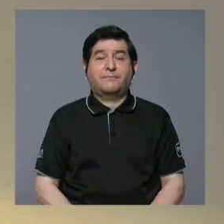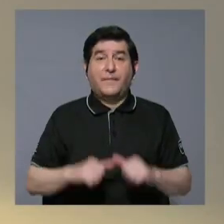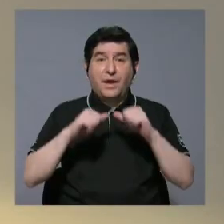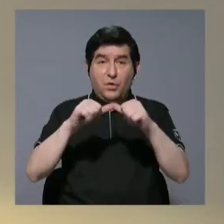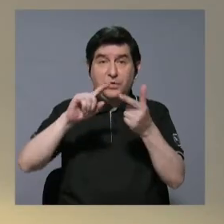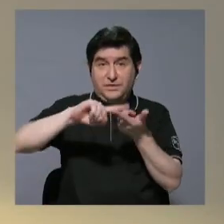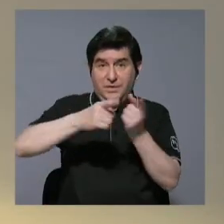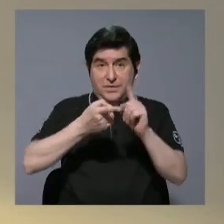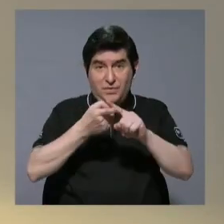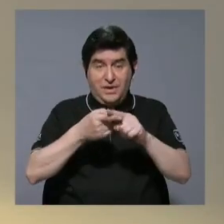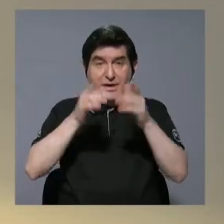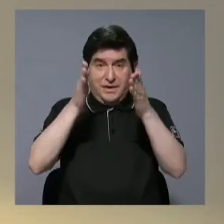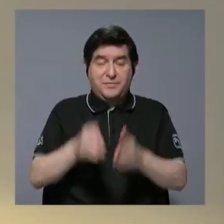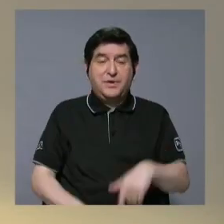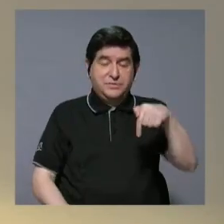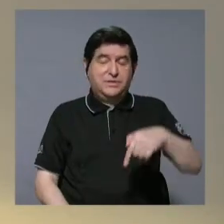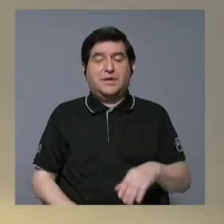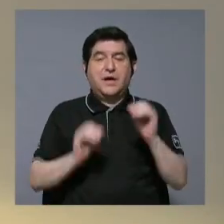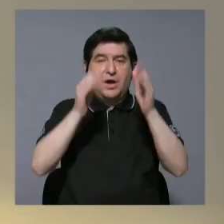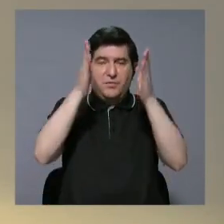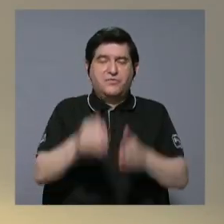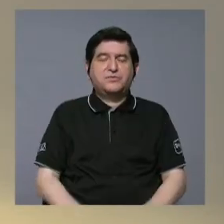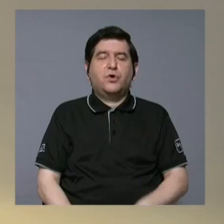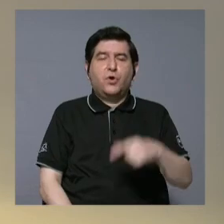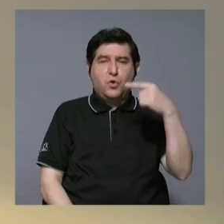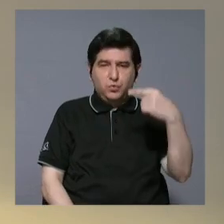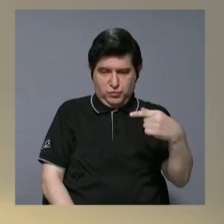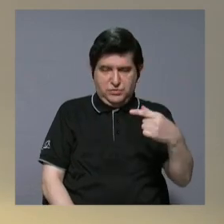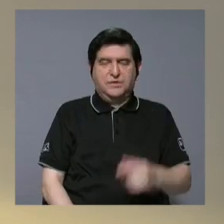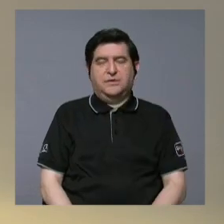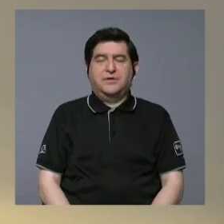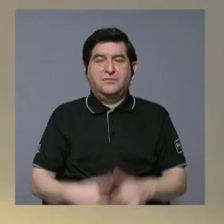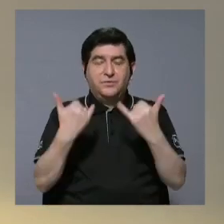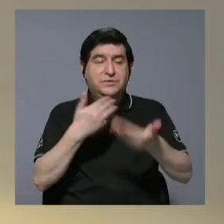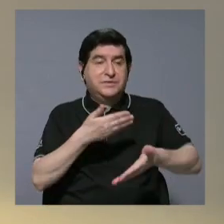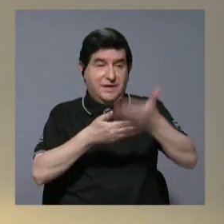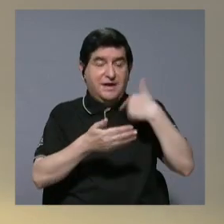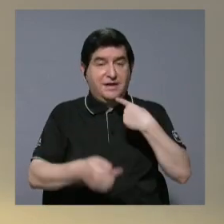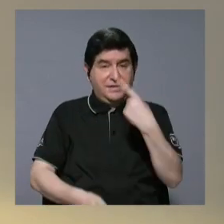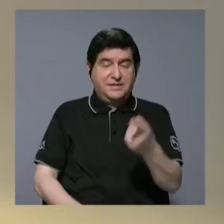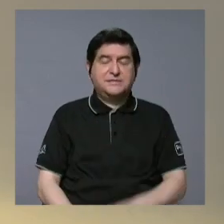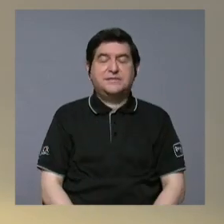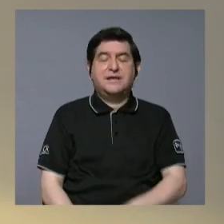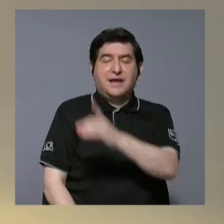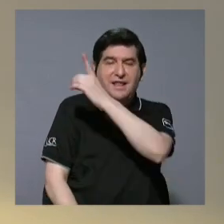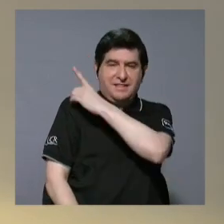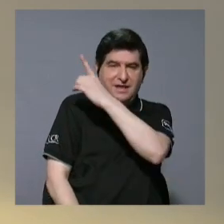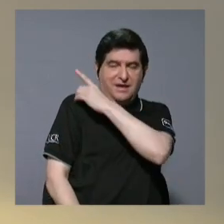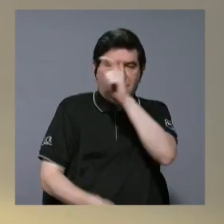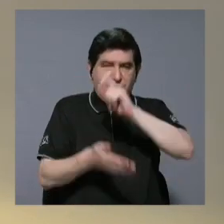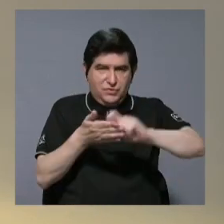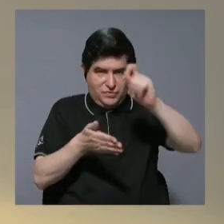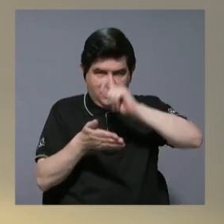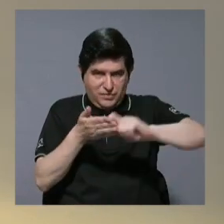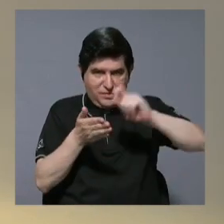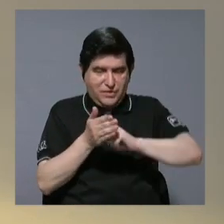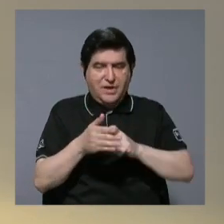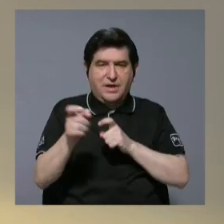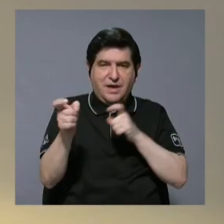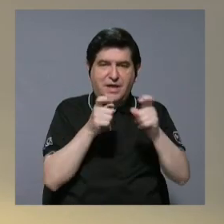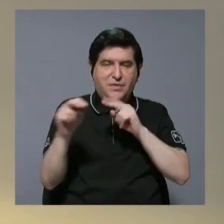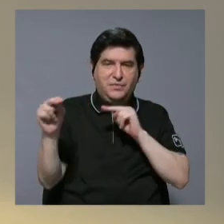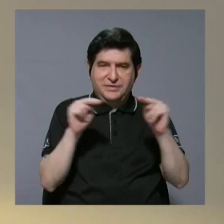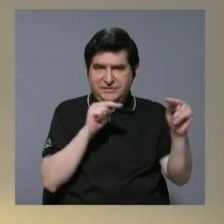Continuamos, amigas y amigos, con el profesor Gustavo Vado, que habíamos dicho ya que es el director de la Escuela de Administración